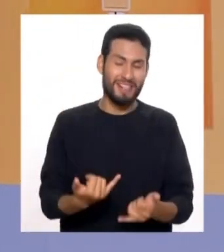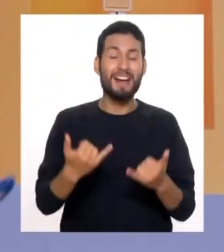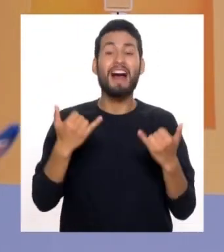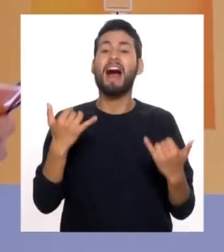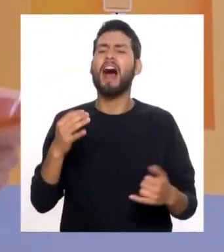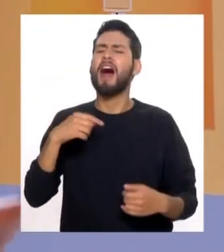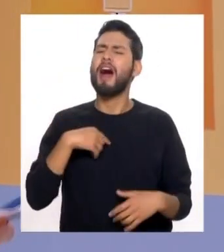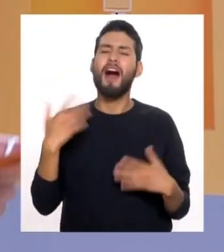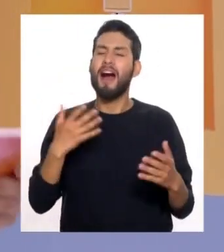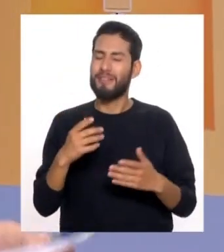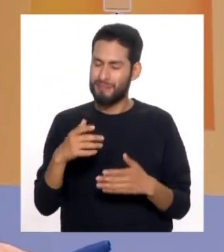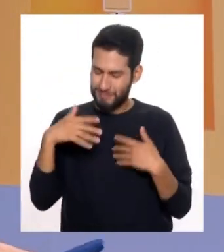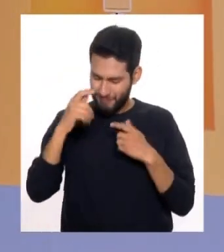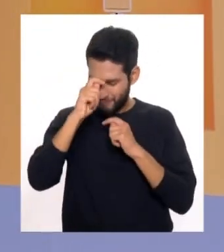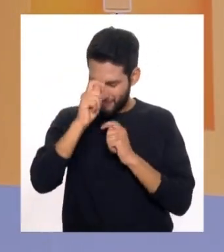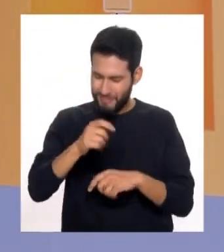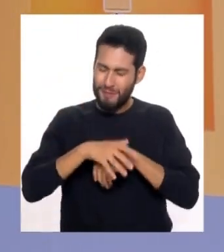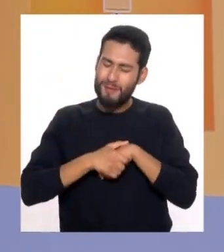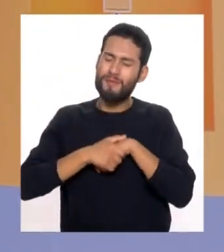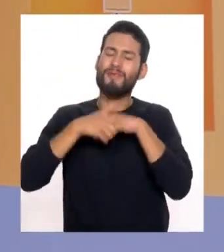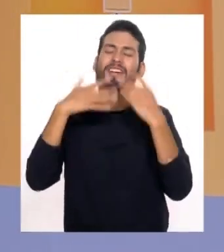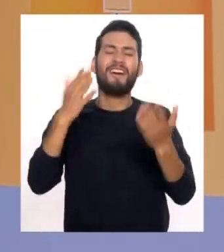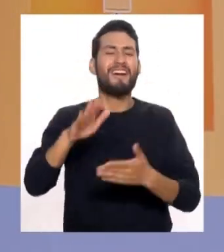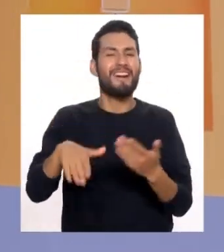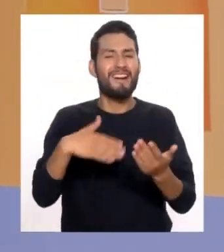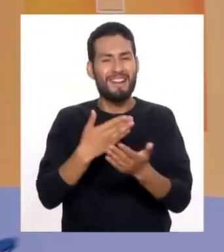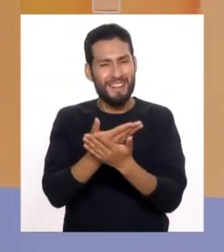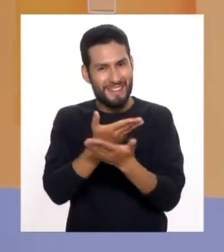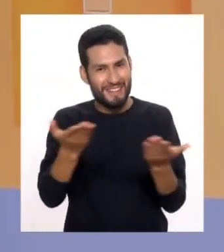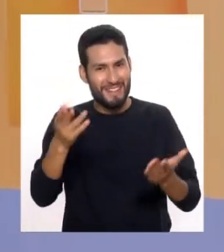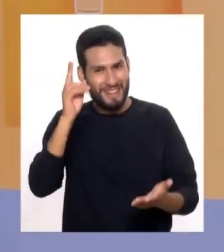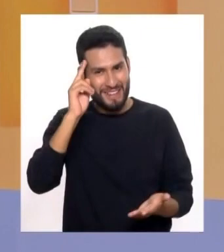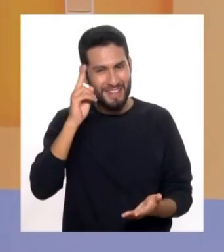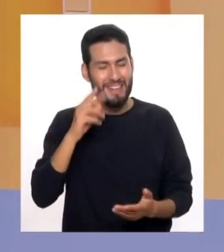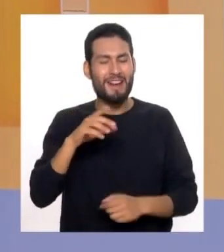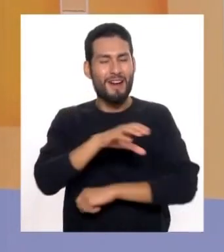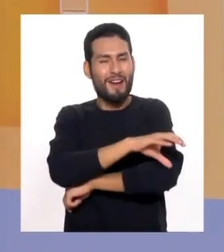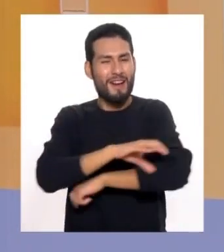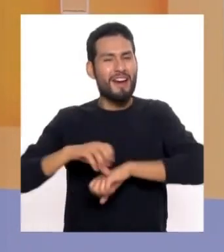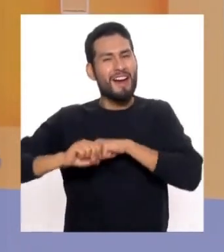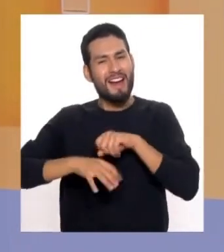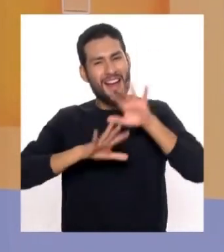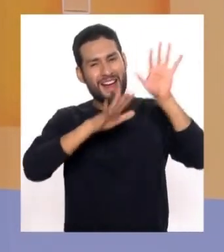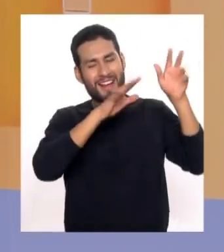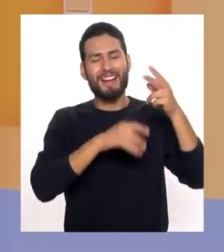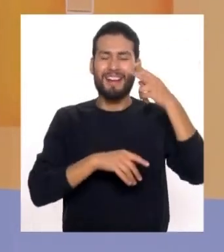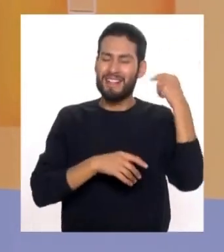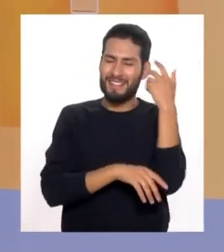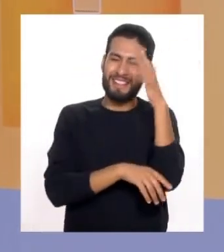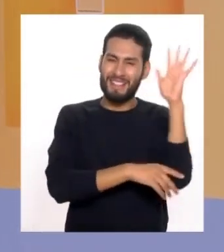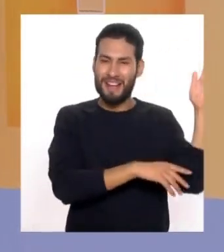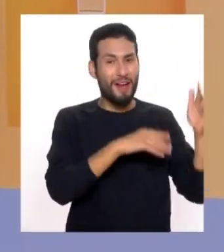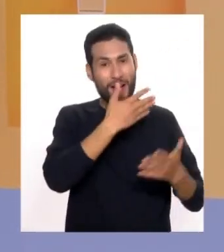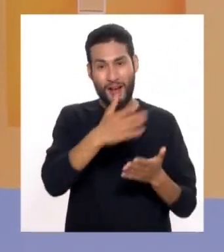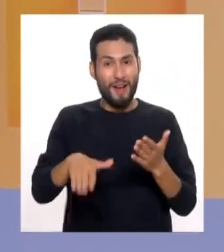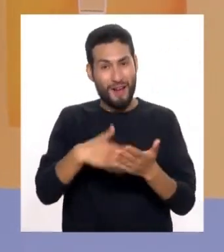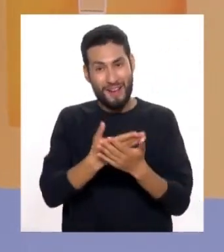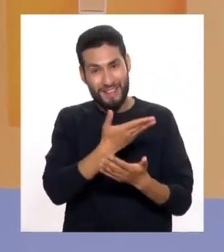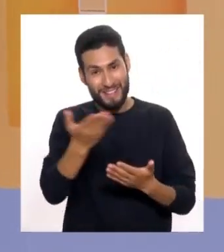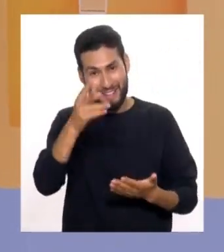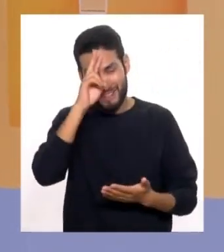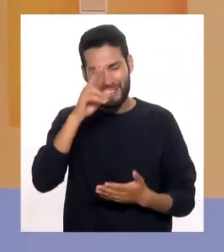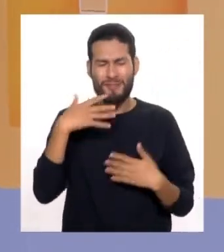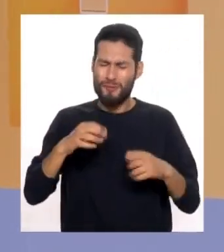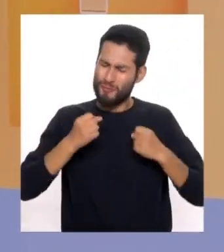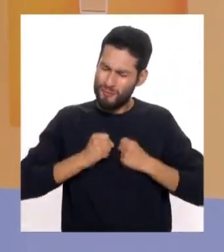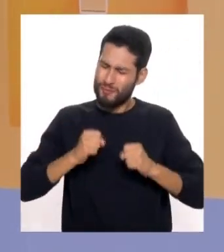para mandar un saludo cálido a todos los profesores de nuestra costa, sierra y selva de todo el Perú por su gran dedicación,